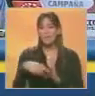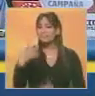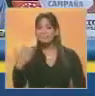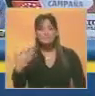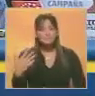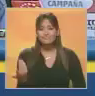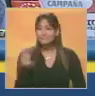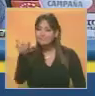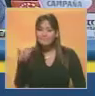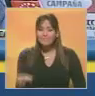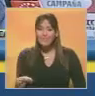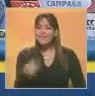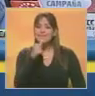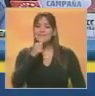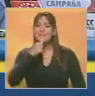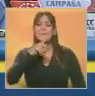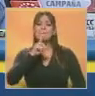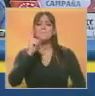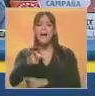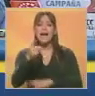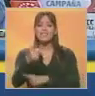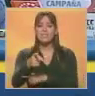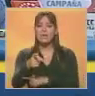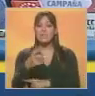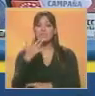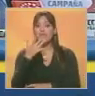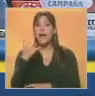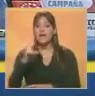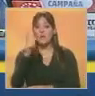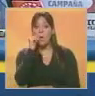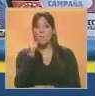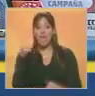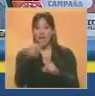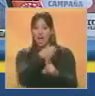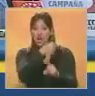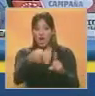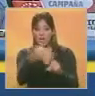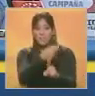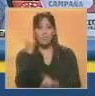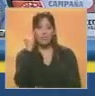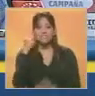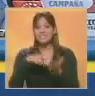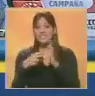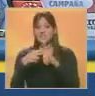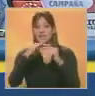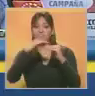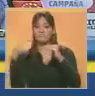majunche, porque aquel que manda a gorilas a golpear mujeres es menos que un majunche.